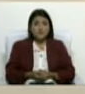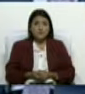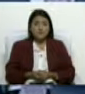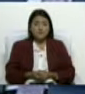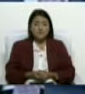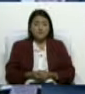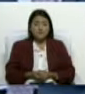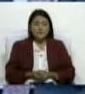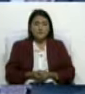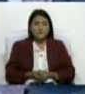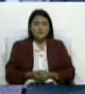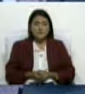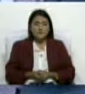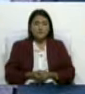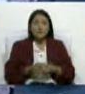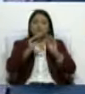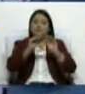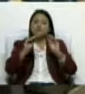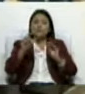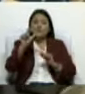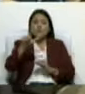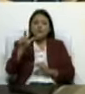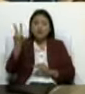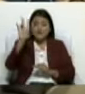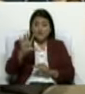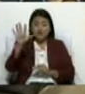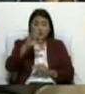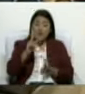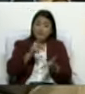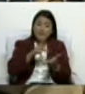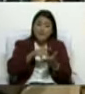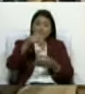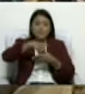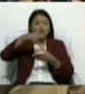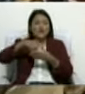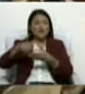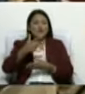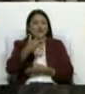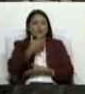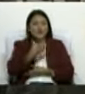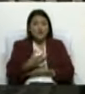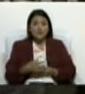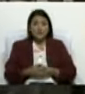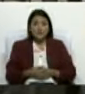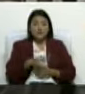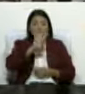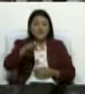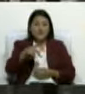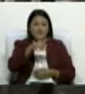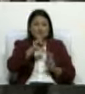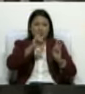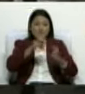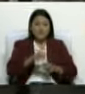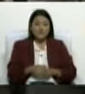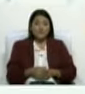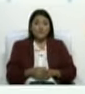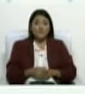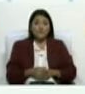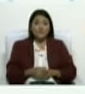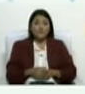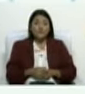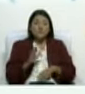nosotros. Exhortaron a los venezolanos a participar en el referéndum consultivo sobre el Esequibo, actualmente bajo